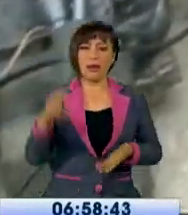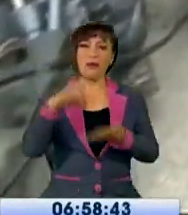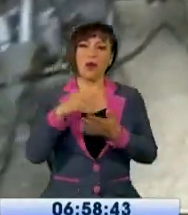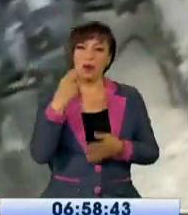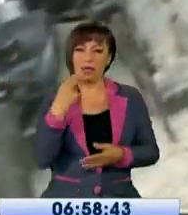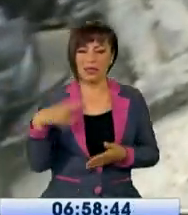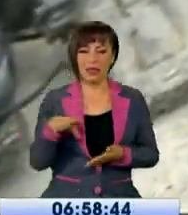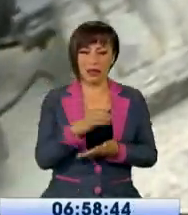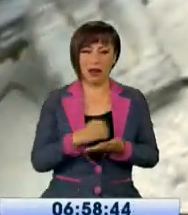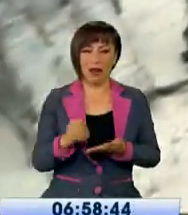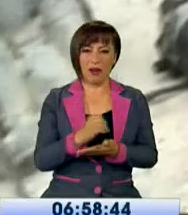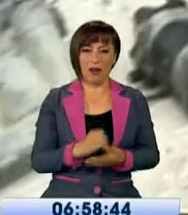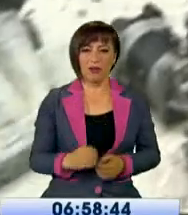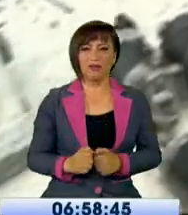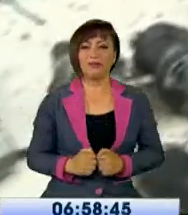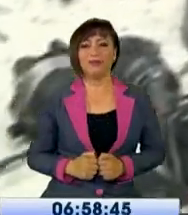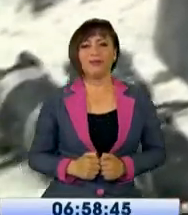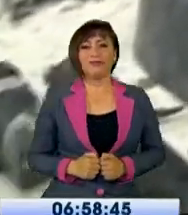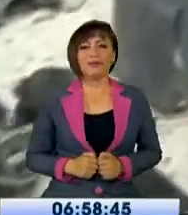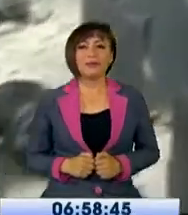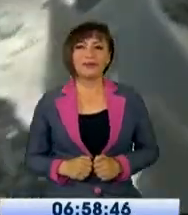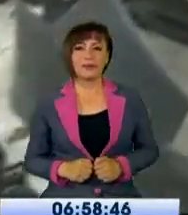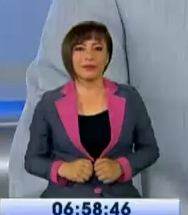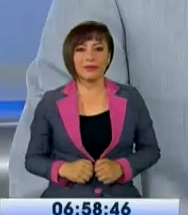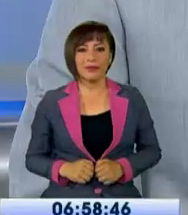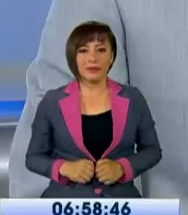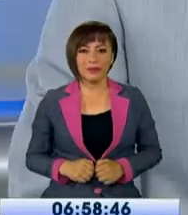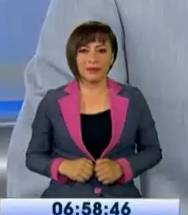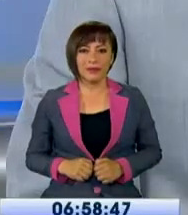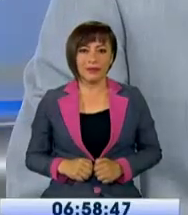El Oro, informó Karina Valdivieso.